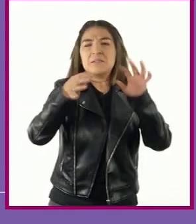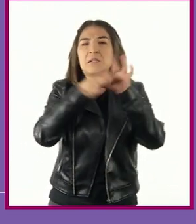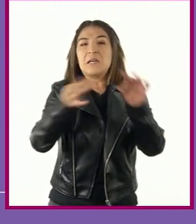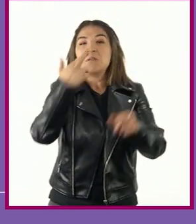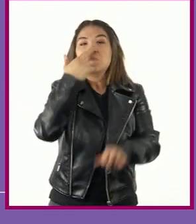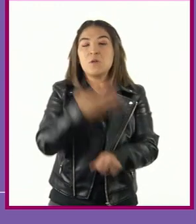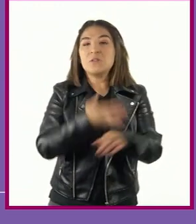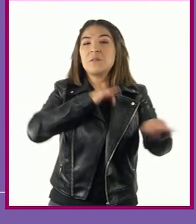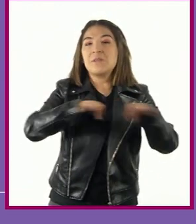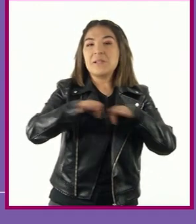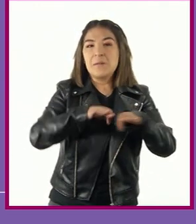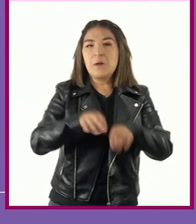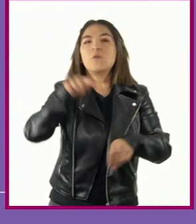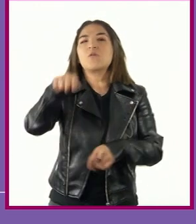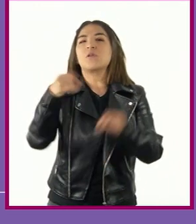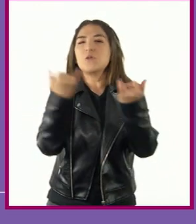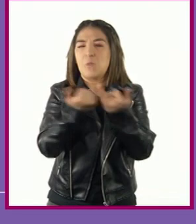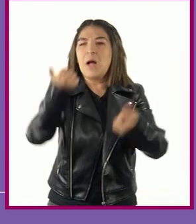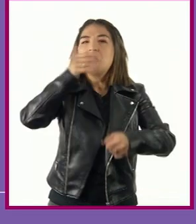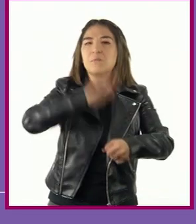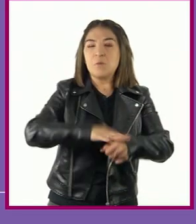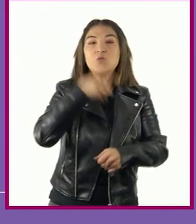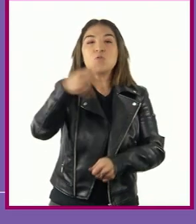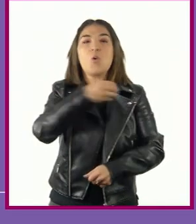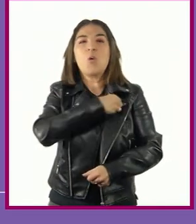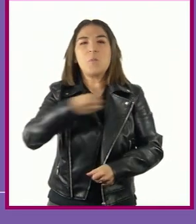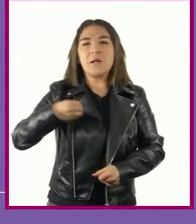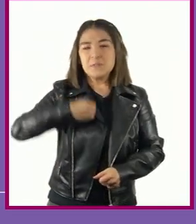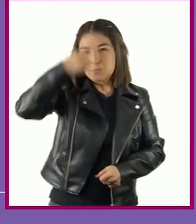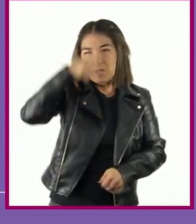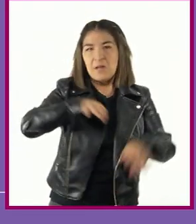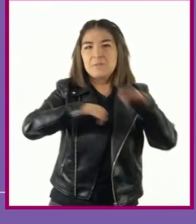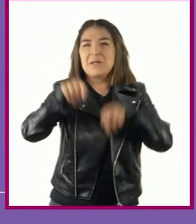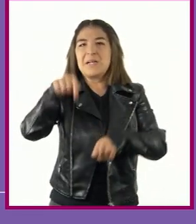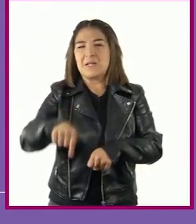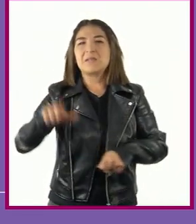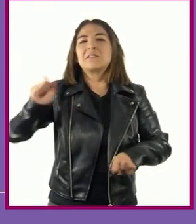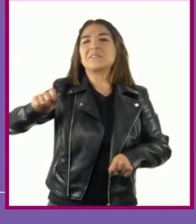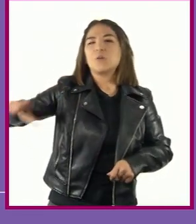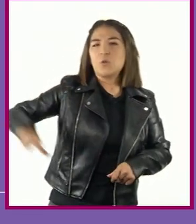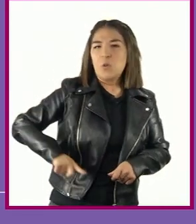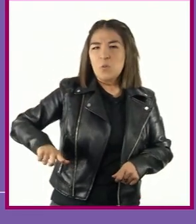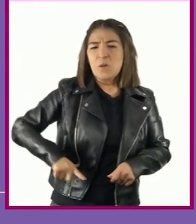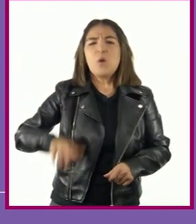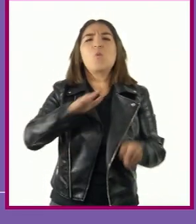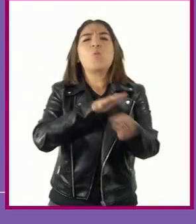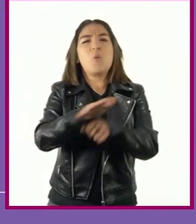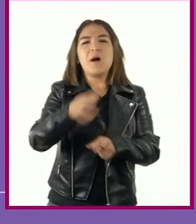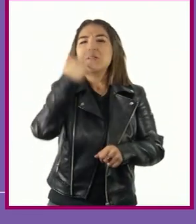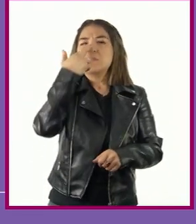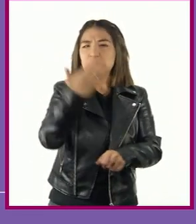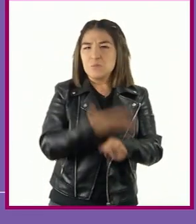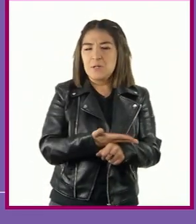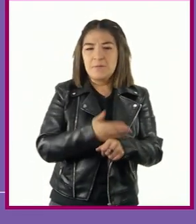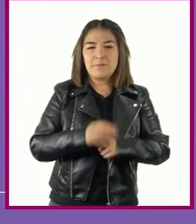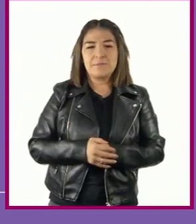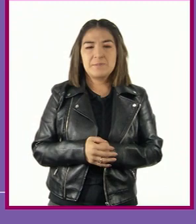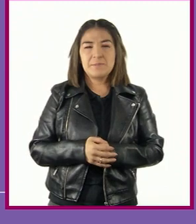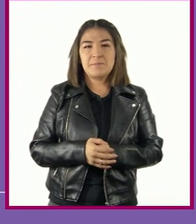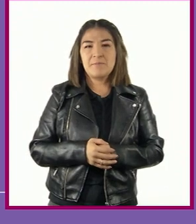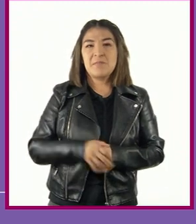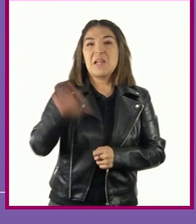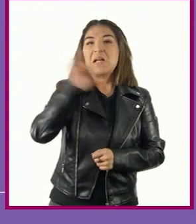responsabilidades administrativas y obligaciones en el servicio público, entre las cuales se encuentran falta